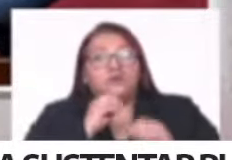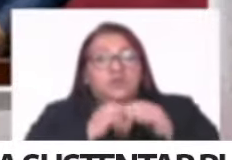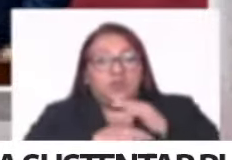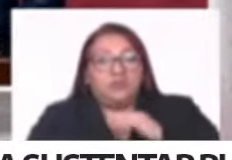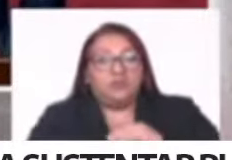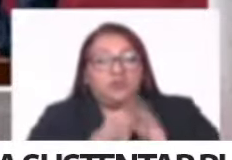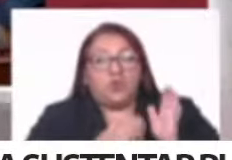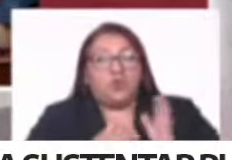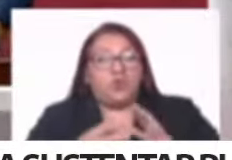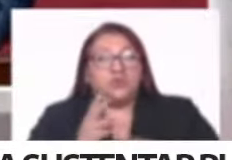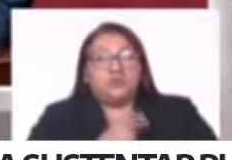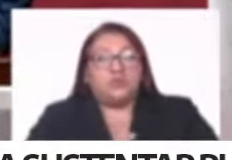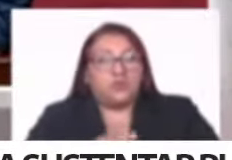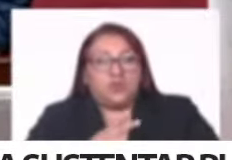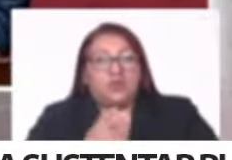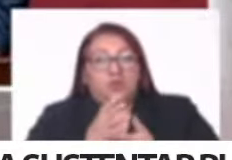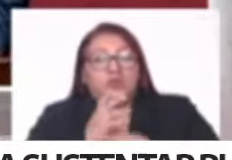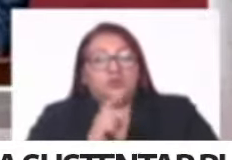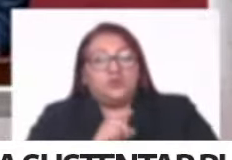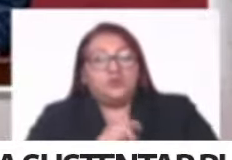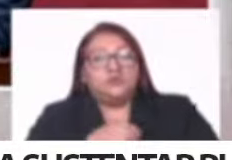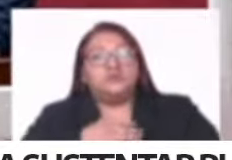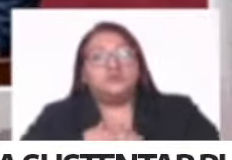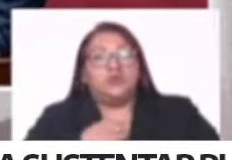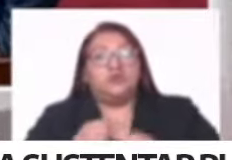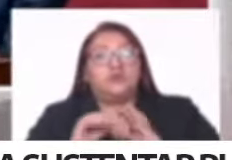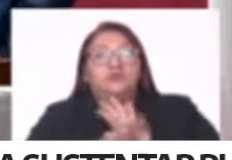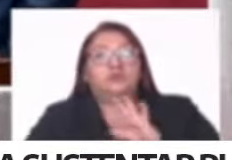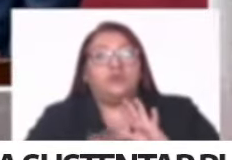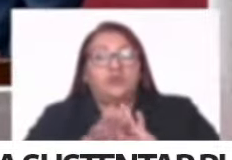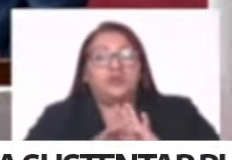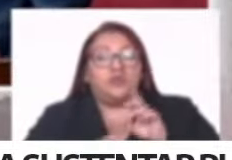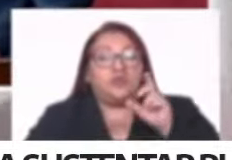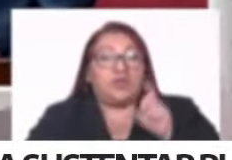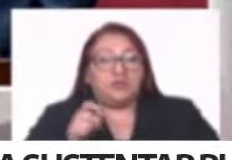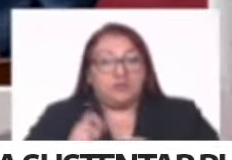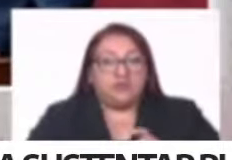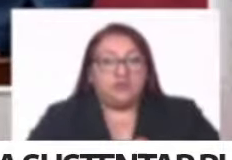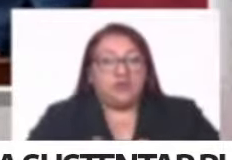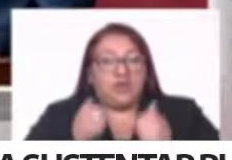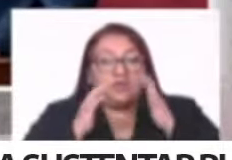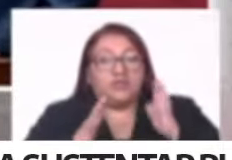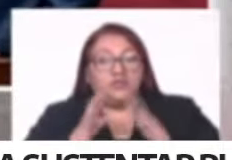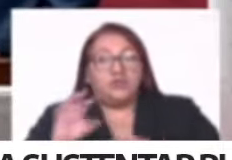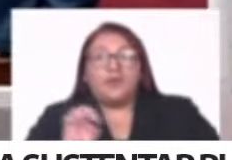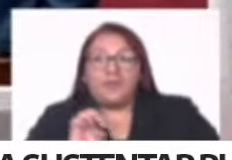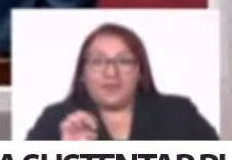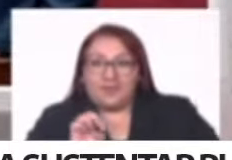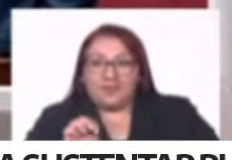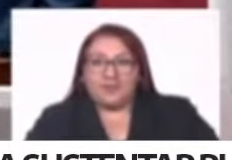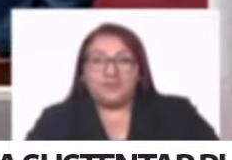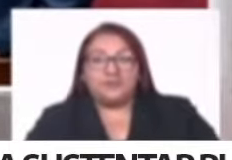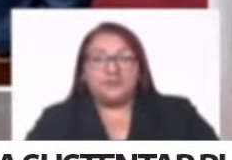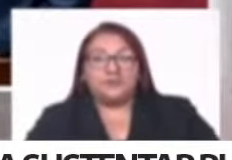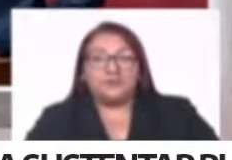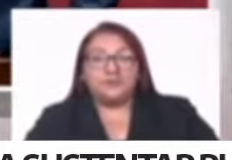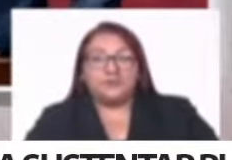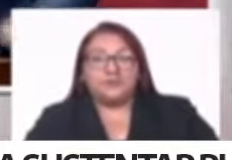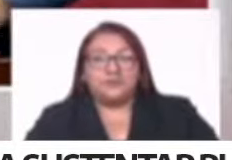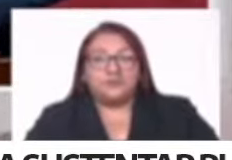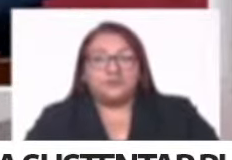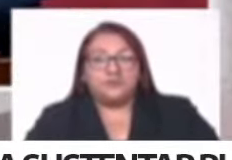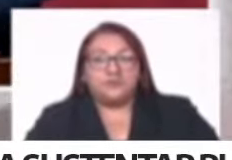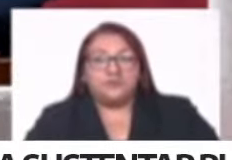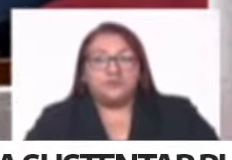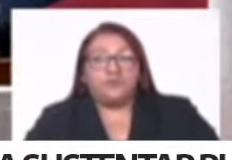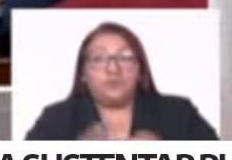saneamiento, orden y seguridad, educación, salud, protección social y atención de las emergencias.